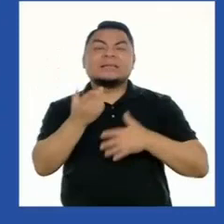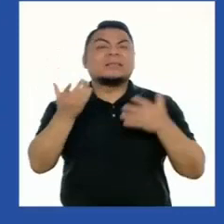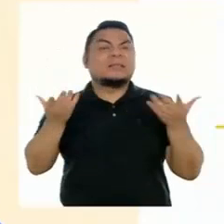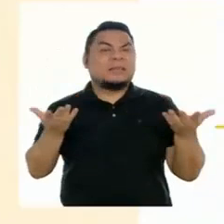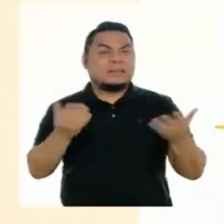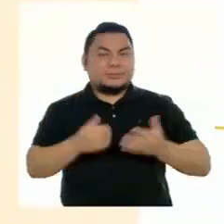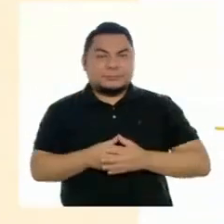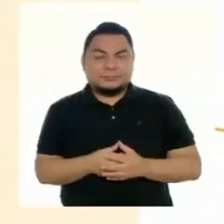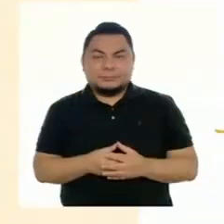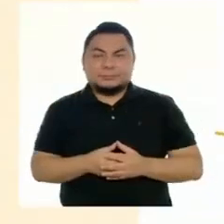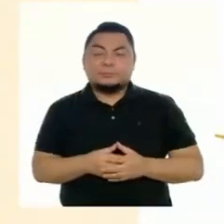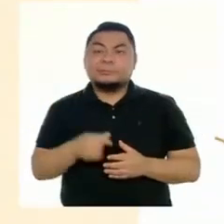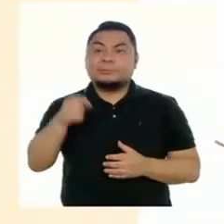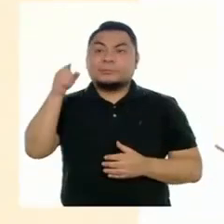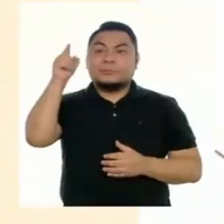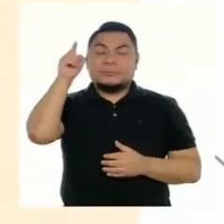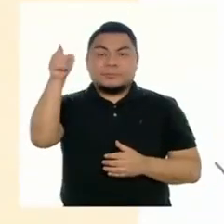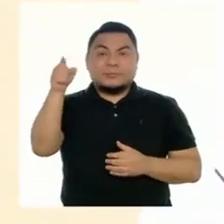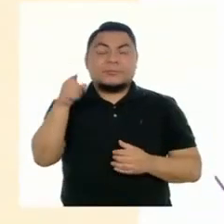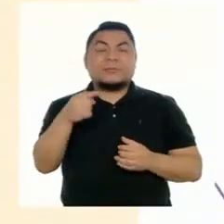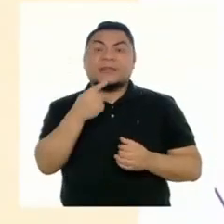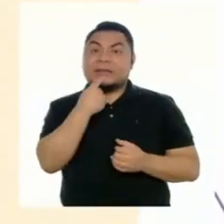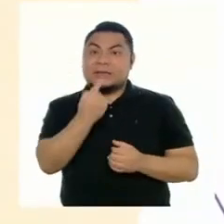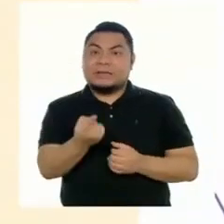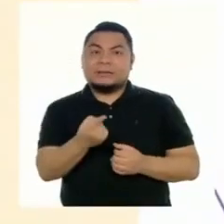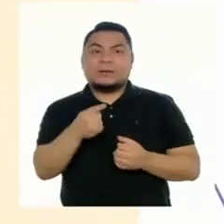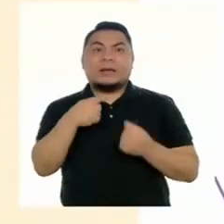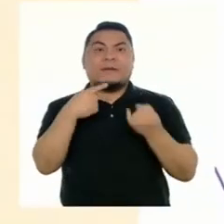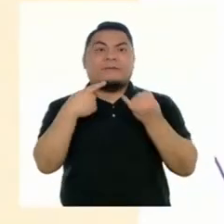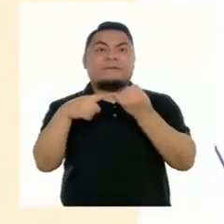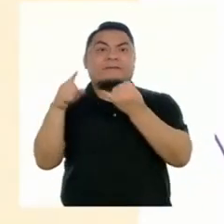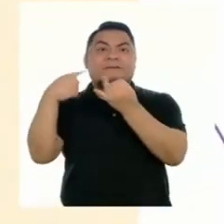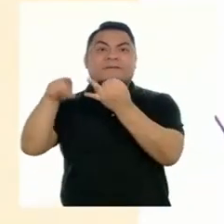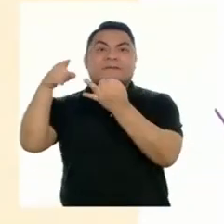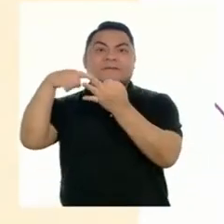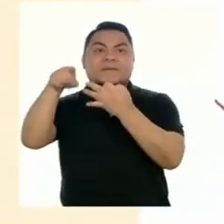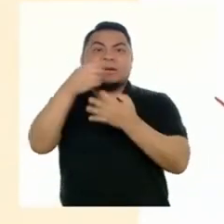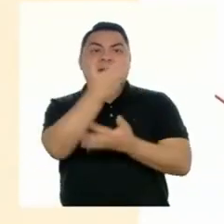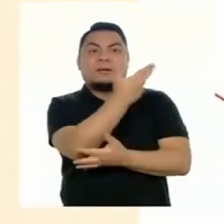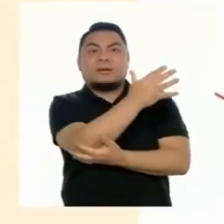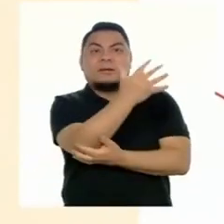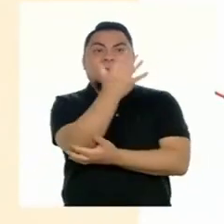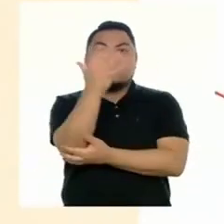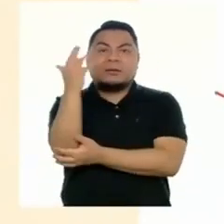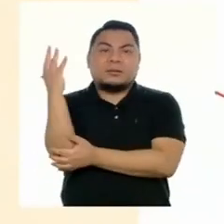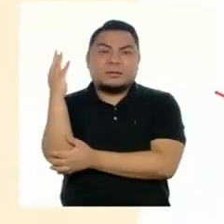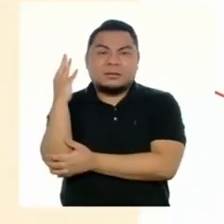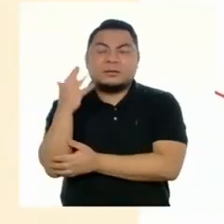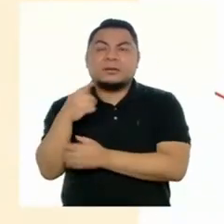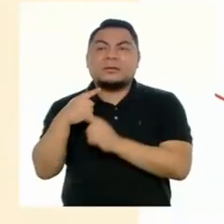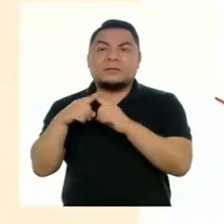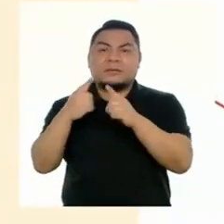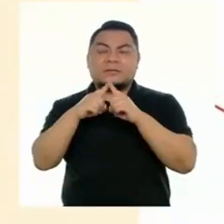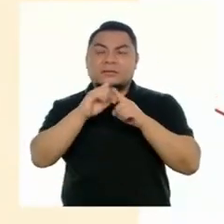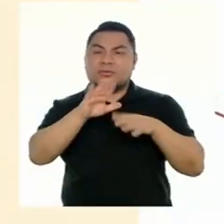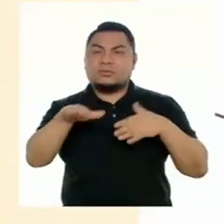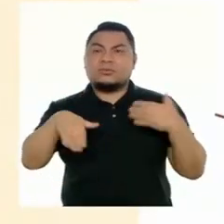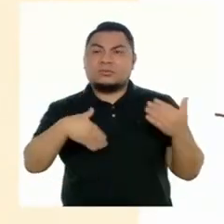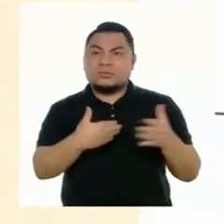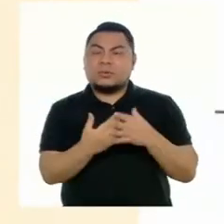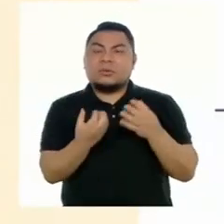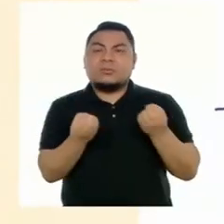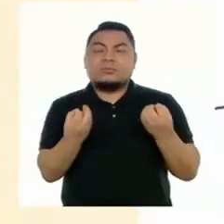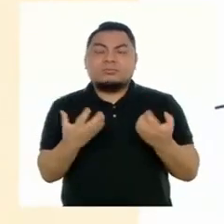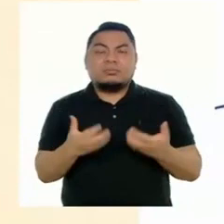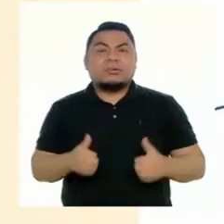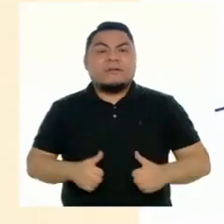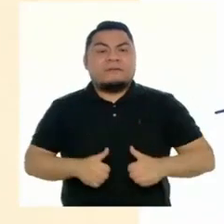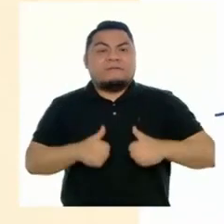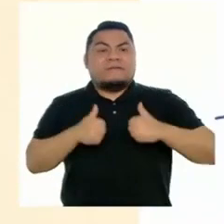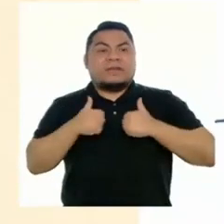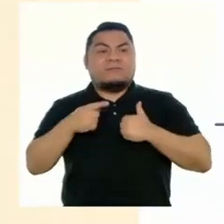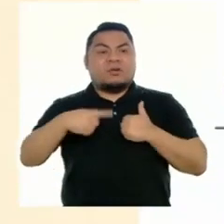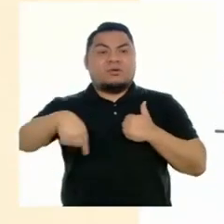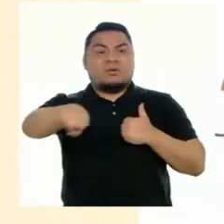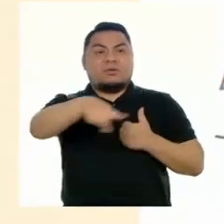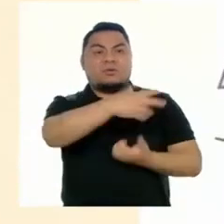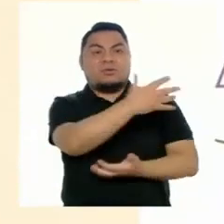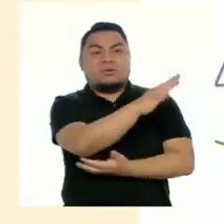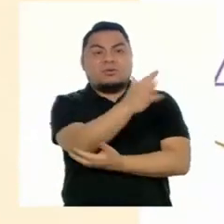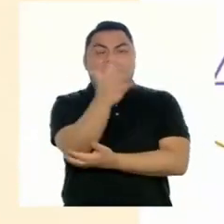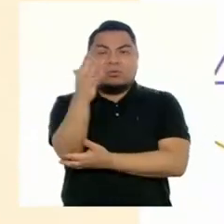que la biodiversidad es la variabilidad de organismos vivos de cualquier